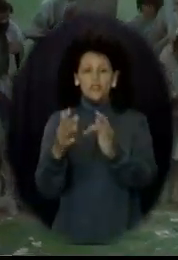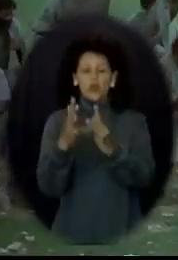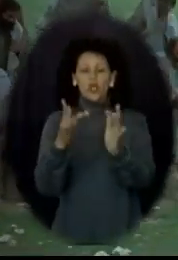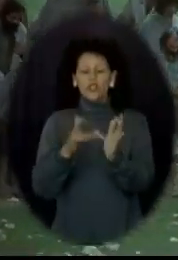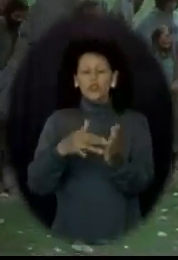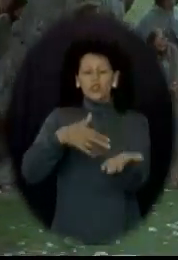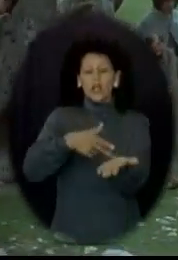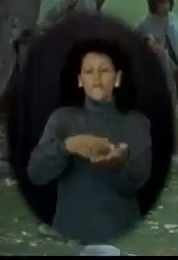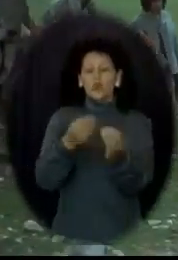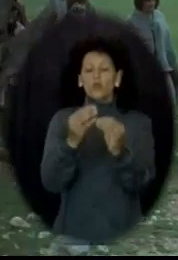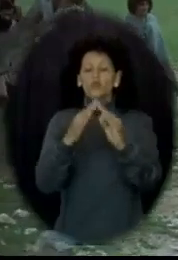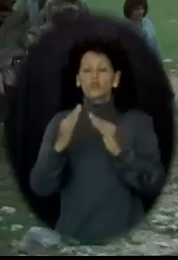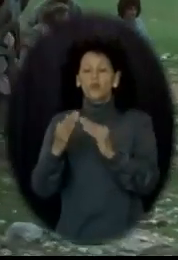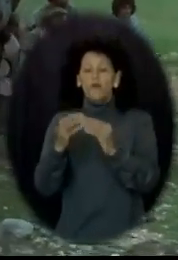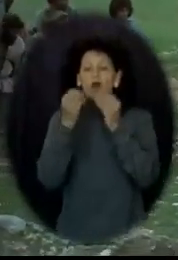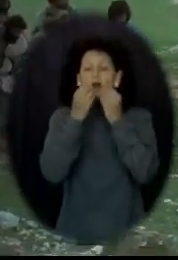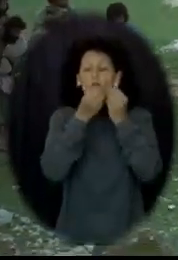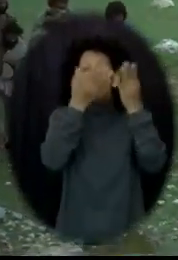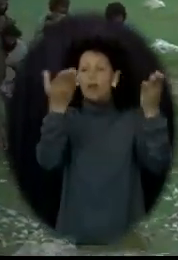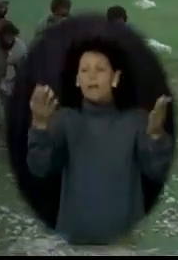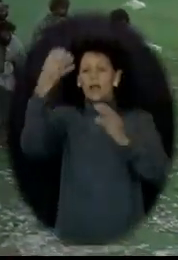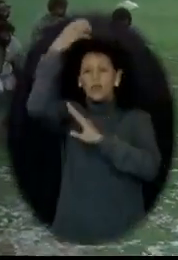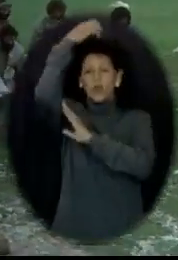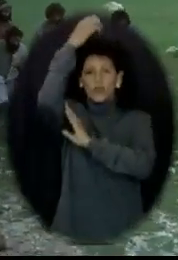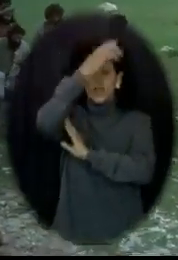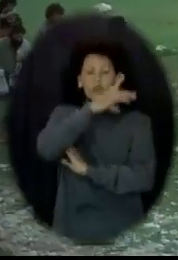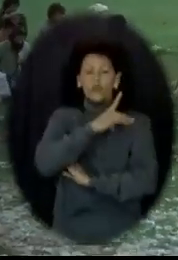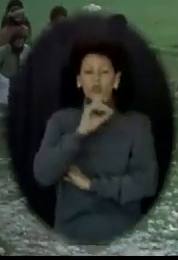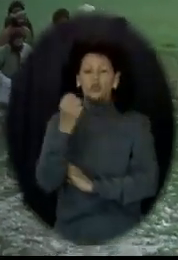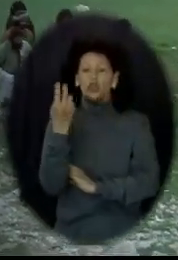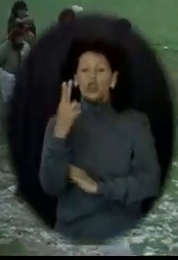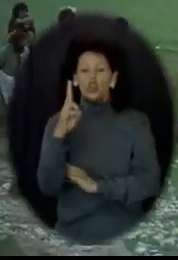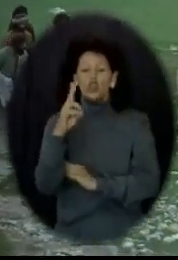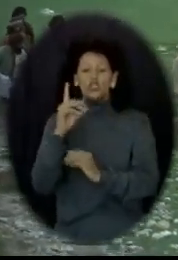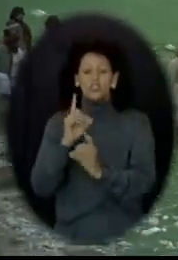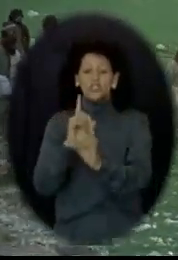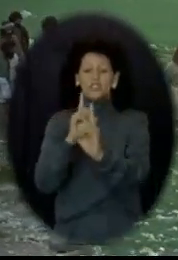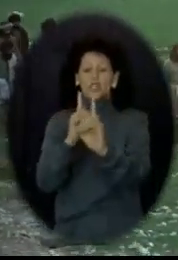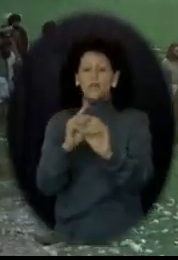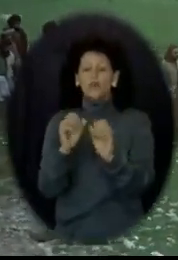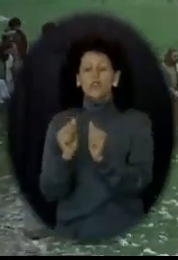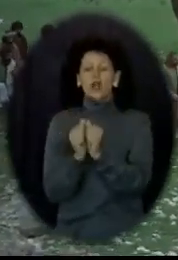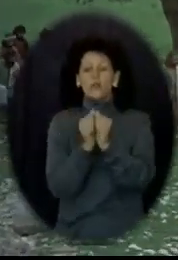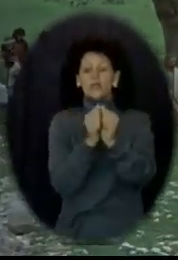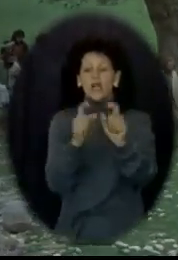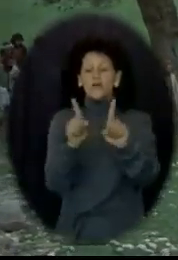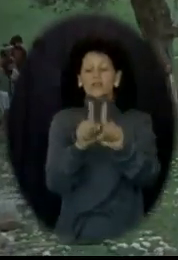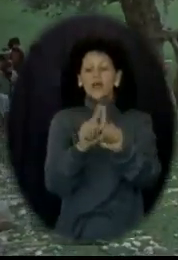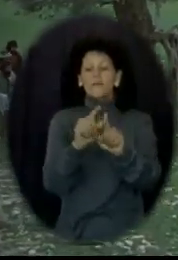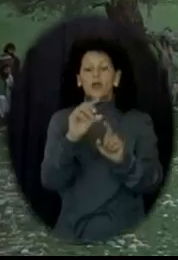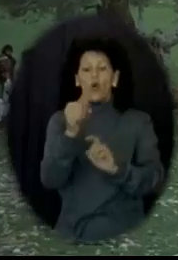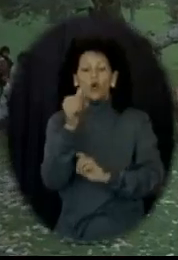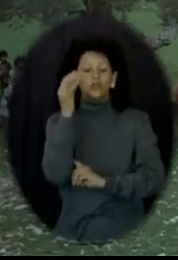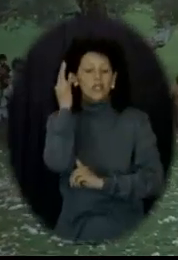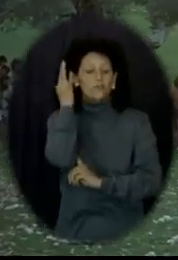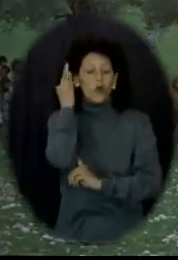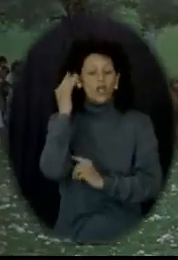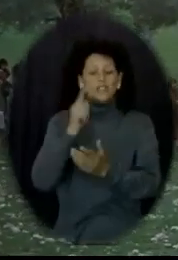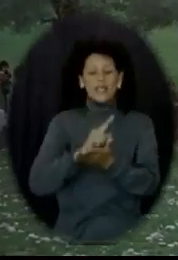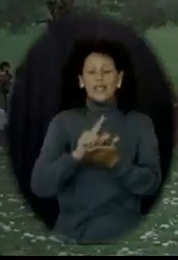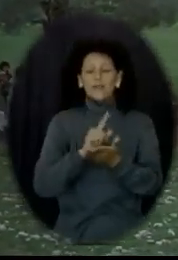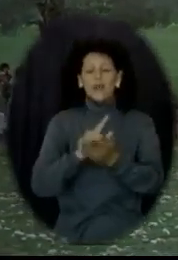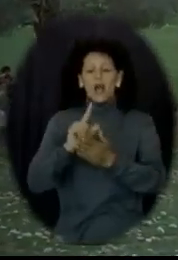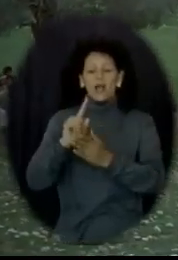Después de esto, Jesús recorrió muchos pueblos proclamando el reino de Dios. Los 12 apóstoles le acompañaban, como también algunas